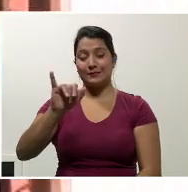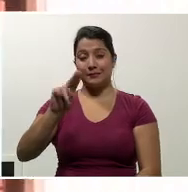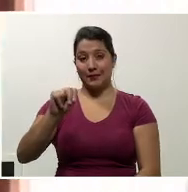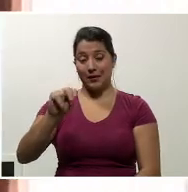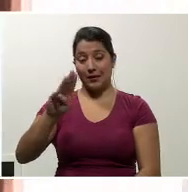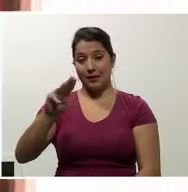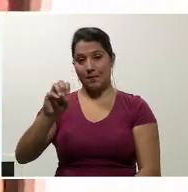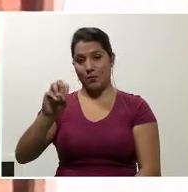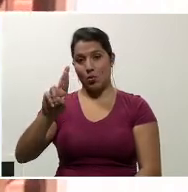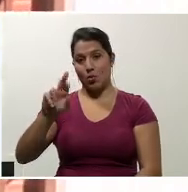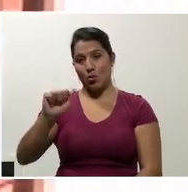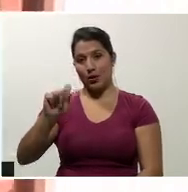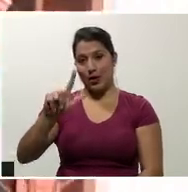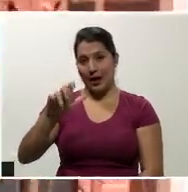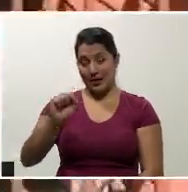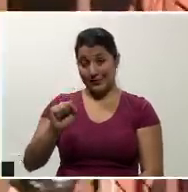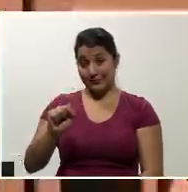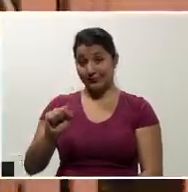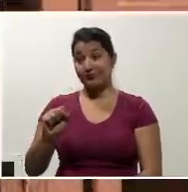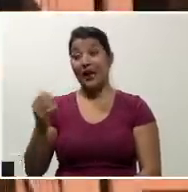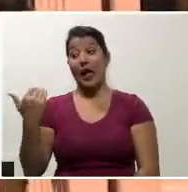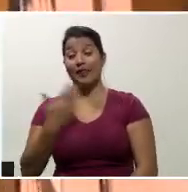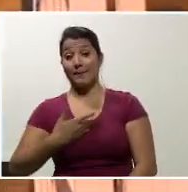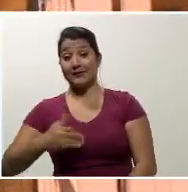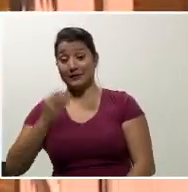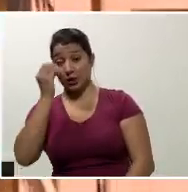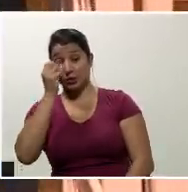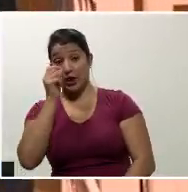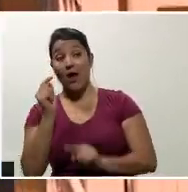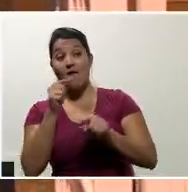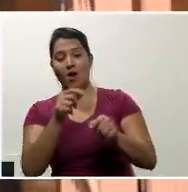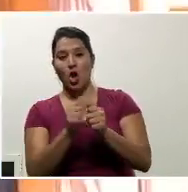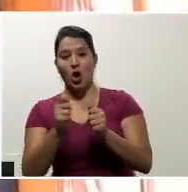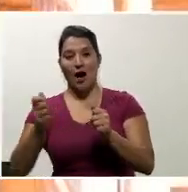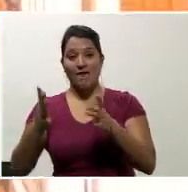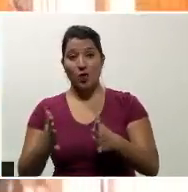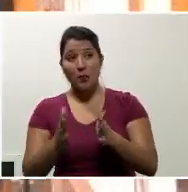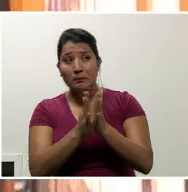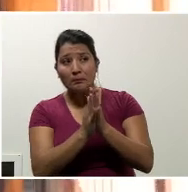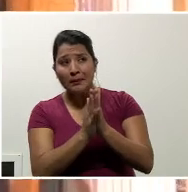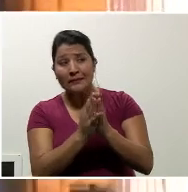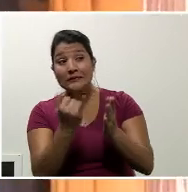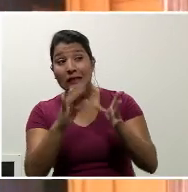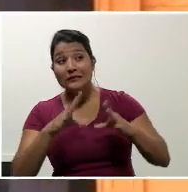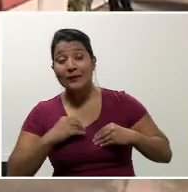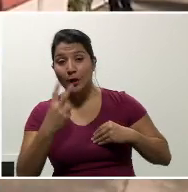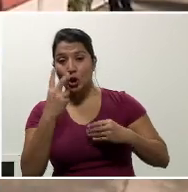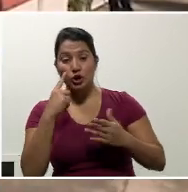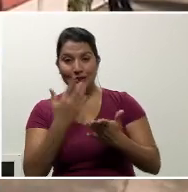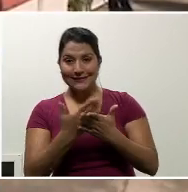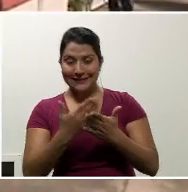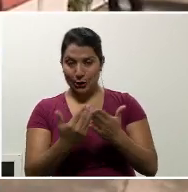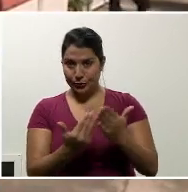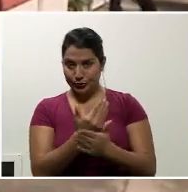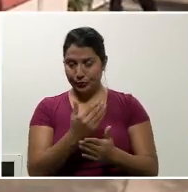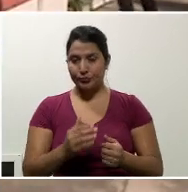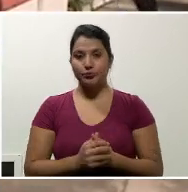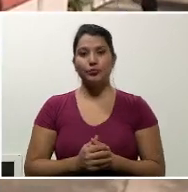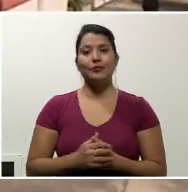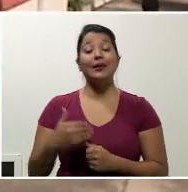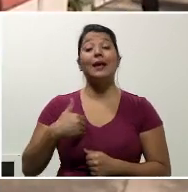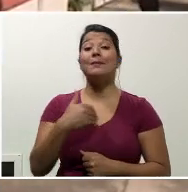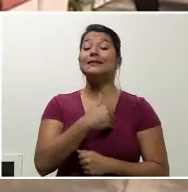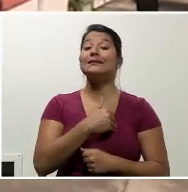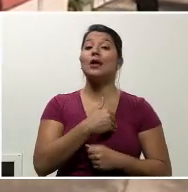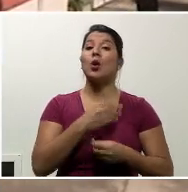su abogado se presentaron a la audiencia para definir si aceptan o no 2 testigos que ellos presentaron. Que la actuación del Ministerio Público